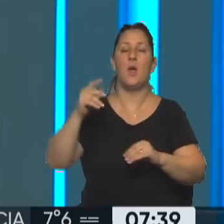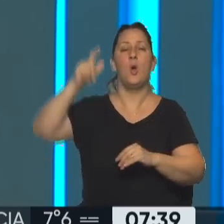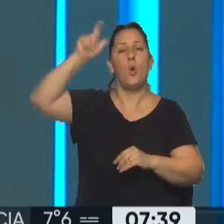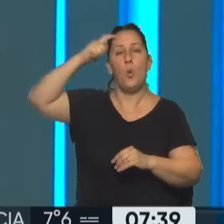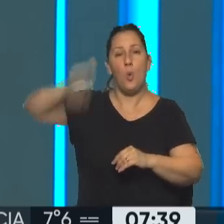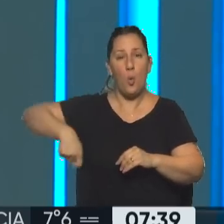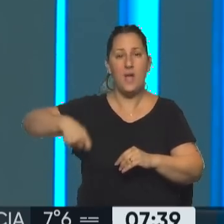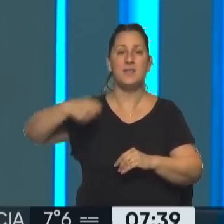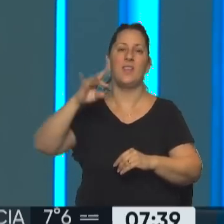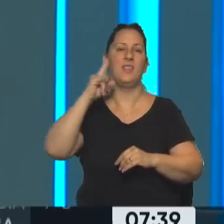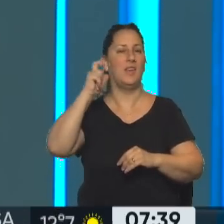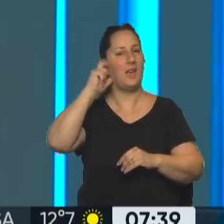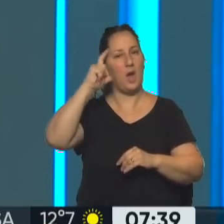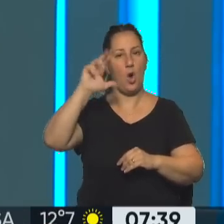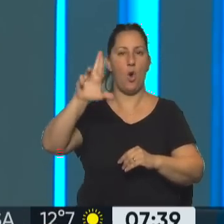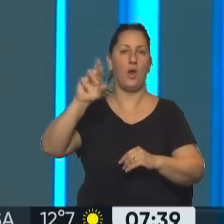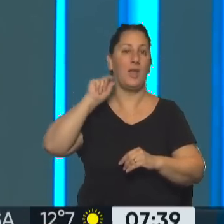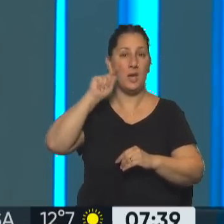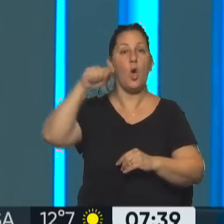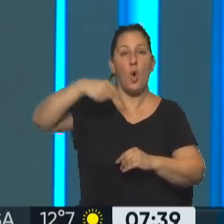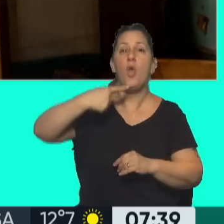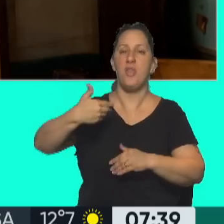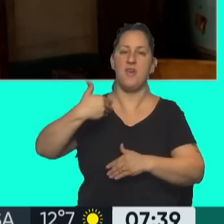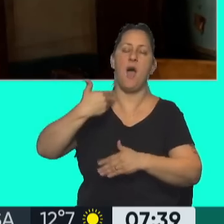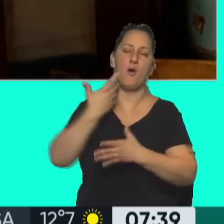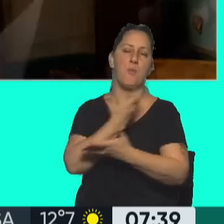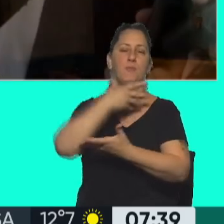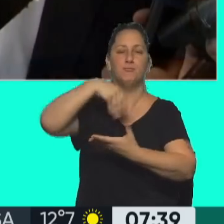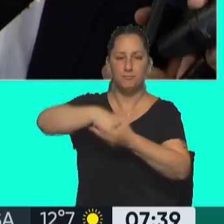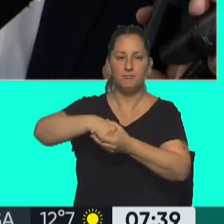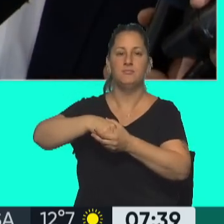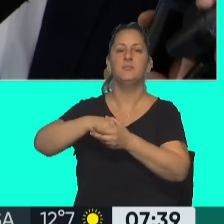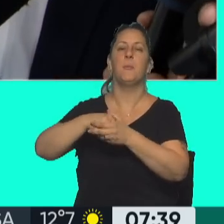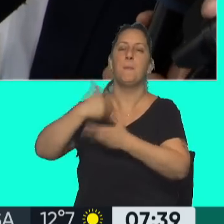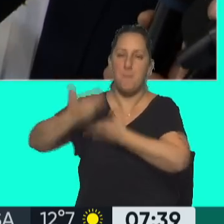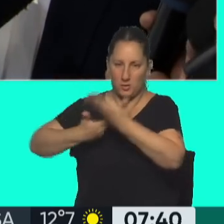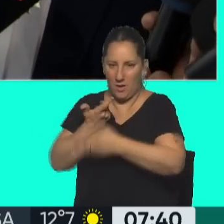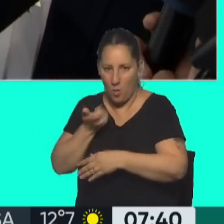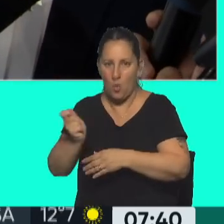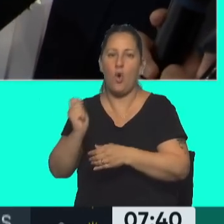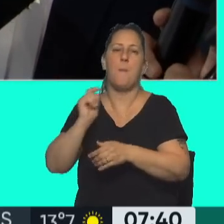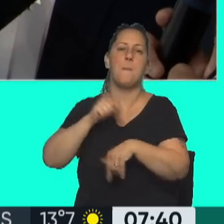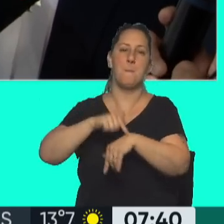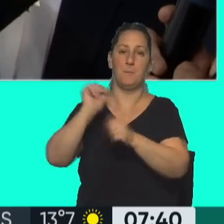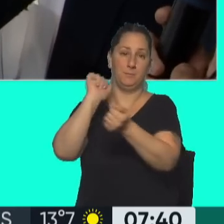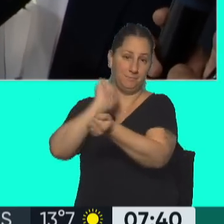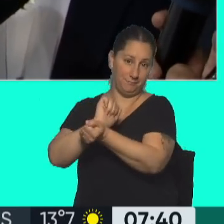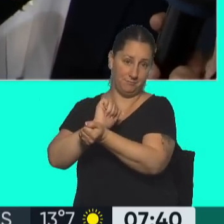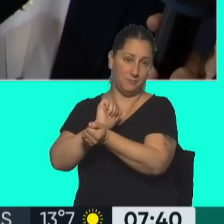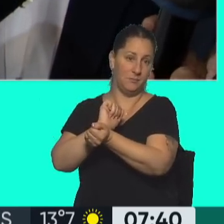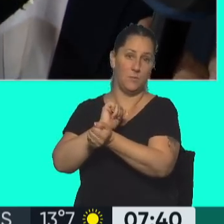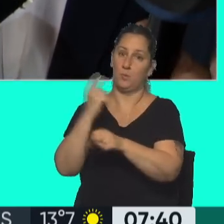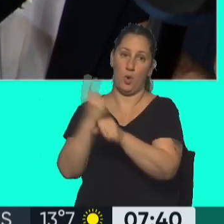Marcelo Martínez de Giorgi hoy dictara el procesamiento con prisión preventiva, que no se podría efectivizar